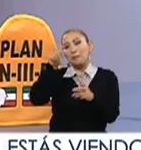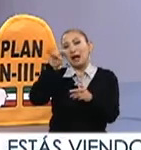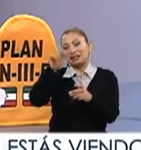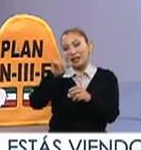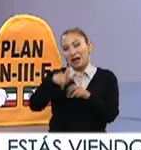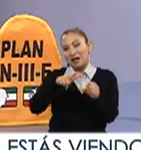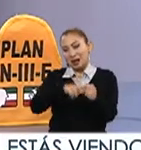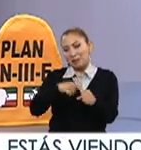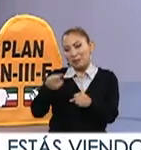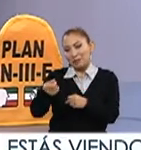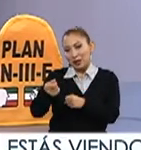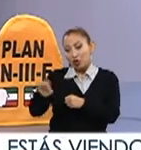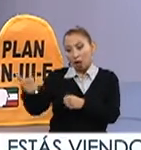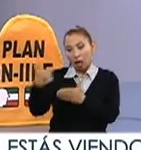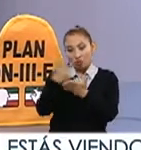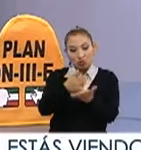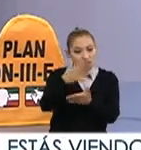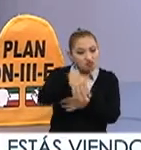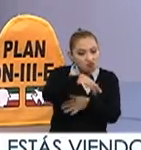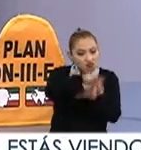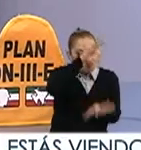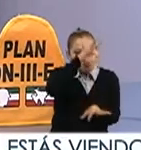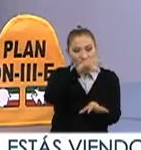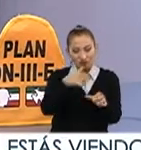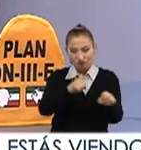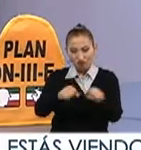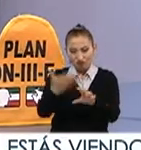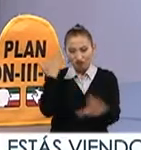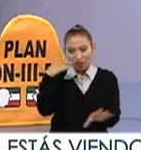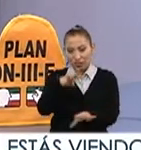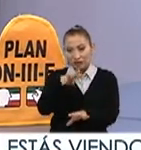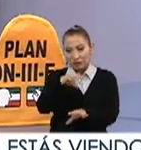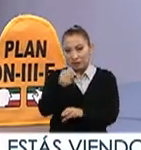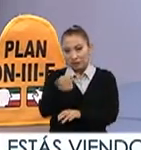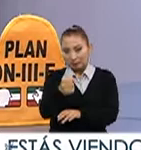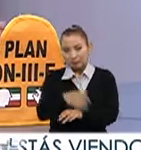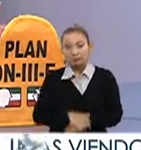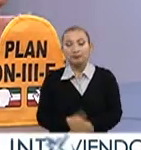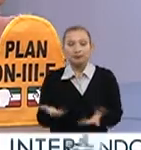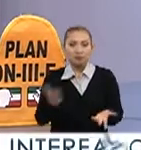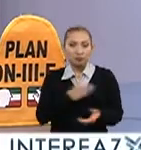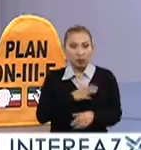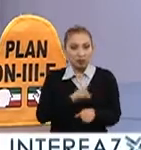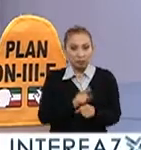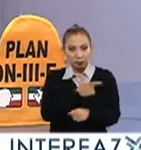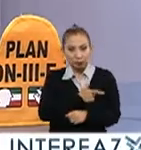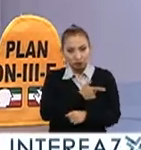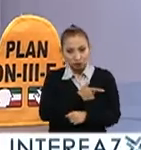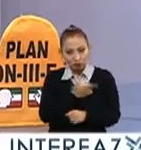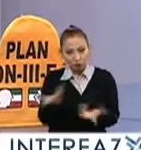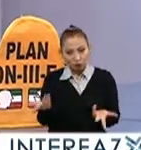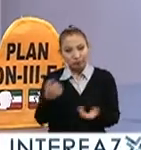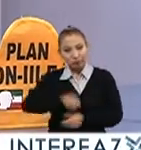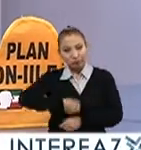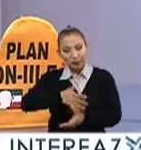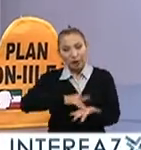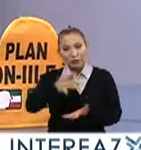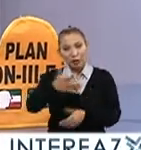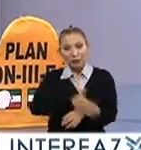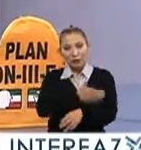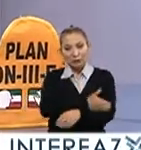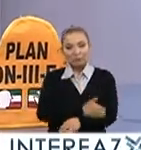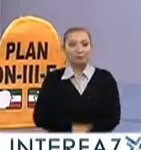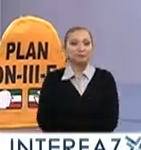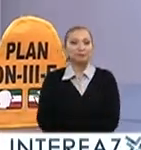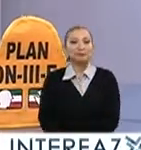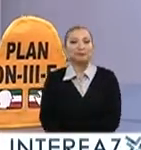un canófilo que ayudó a localizar cuerpos en el sismo del pasado 19 de septiembre. Muy buenos días, es un placer saludarlos. Gracias por estar con